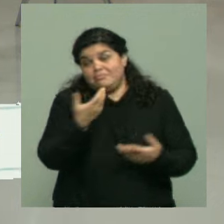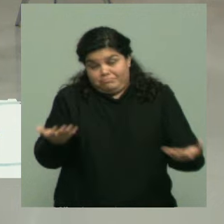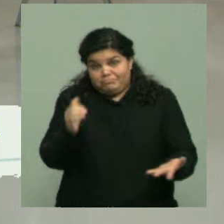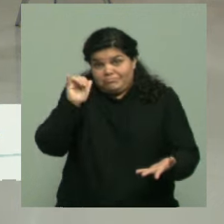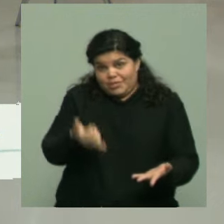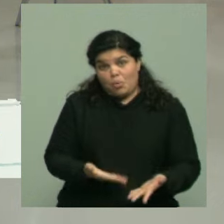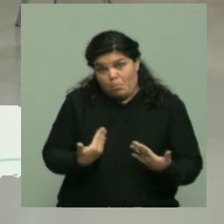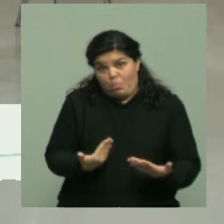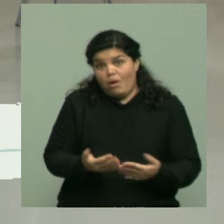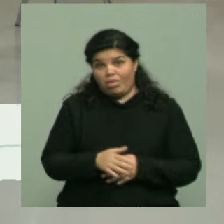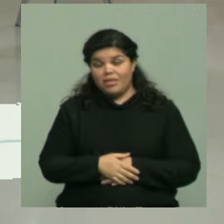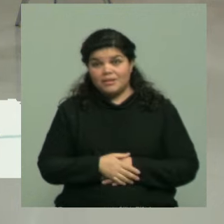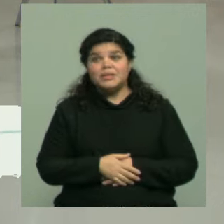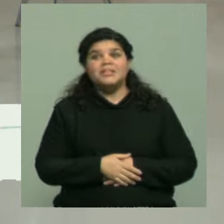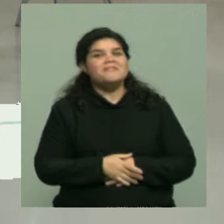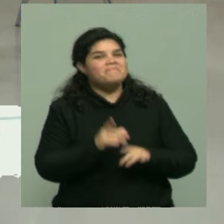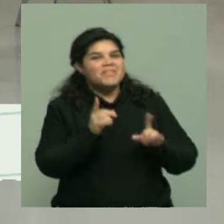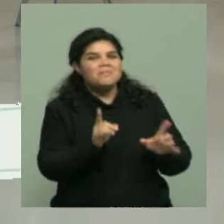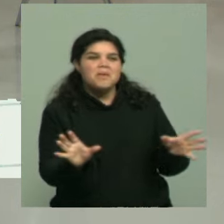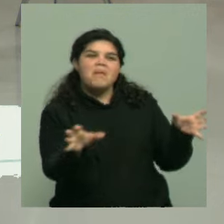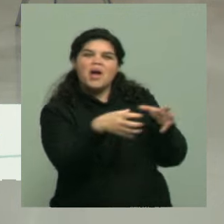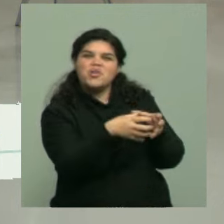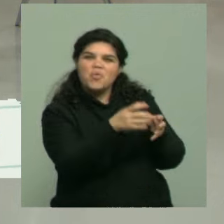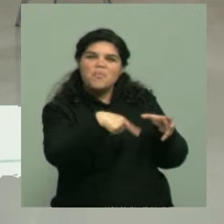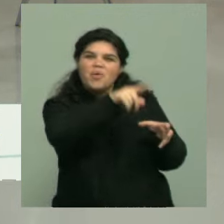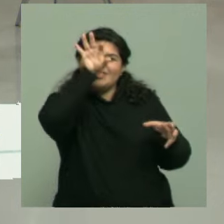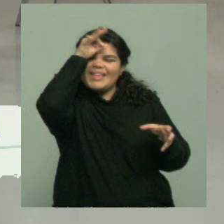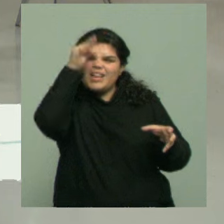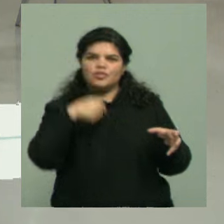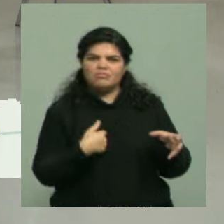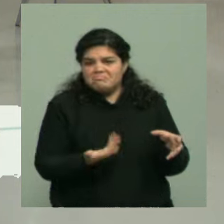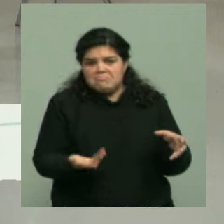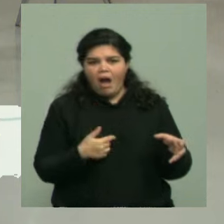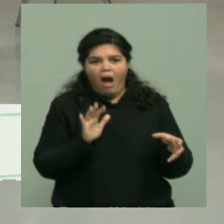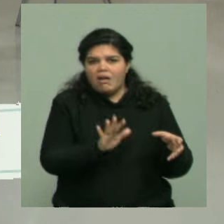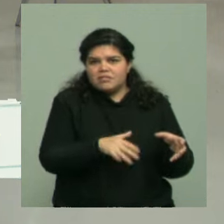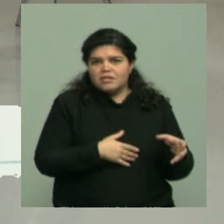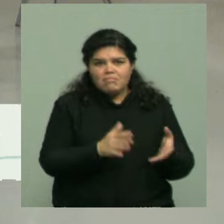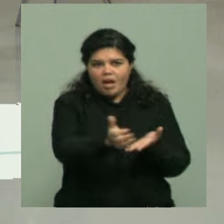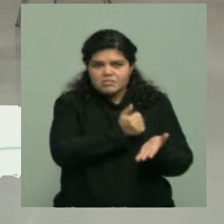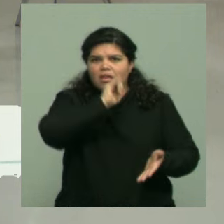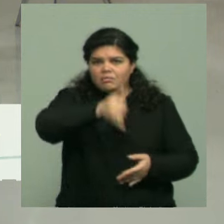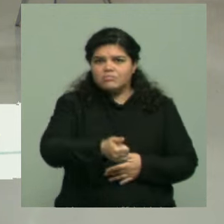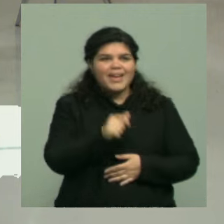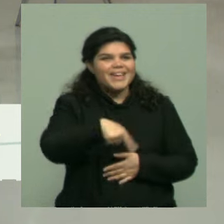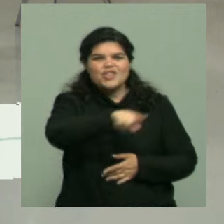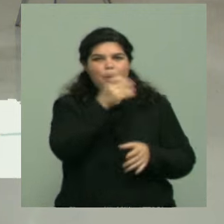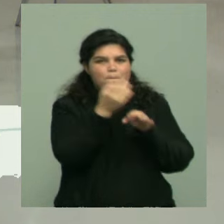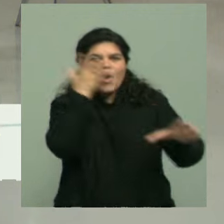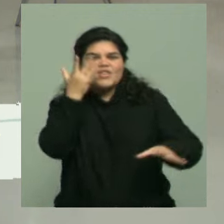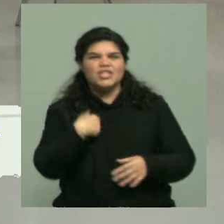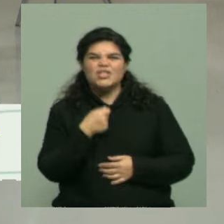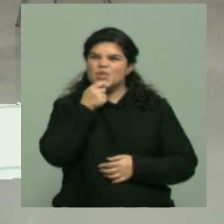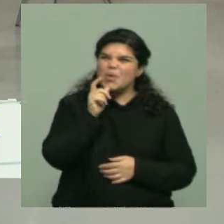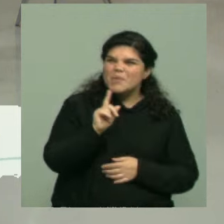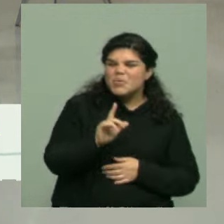Y lo bueno es esto que yo encuentro en este elenco. Si hay que hacerlo, hay que hacerlo. Claro. Esa profesionalidad. Bueno, tal vez no me guste tanto. No se arrugan,